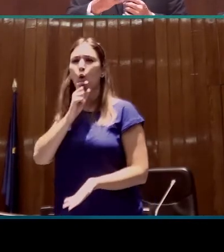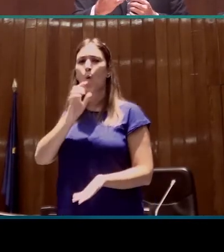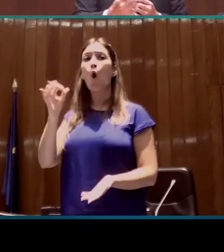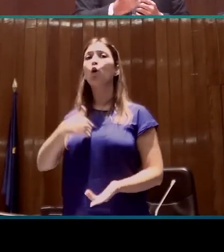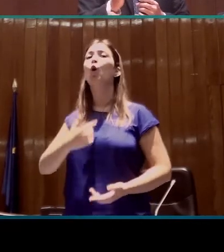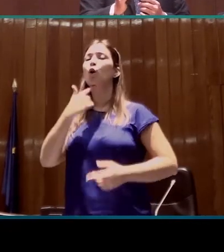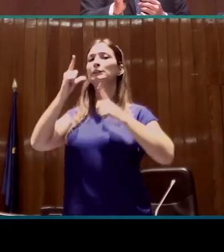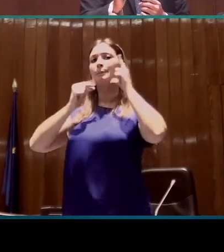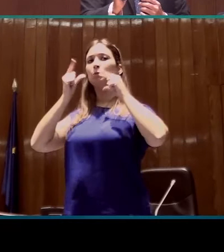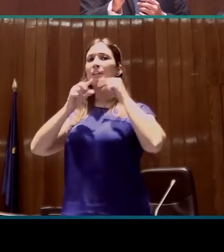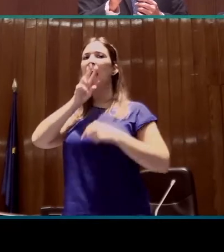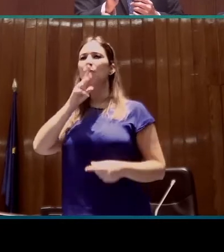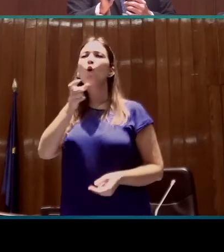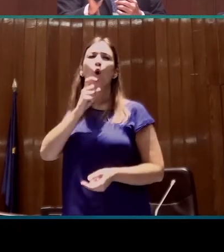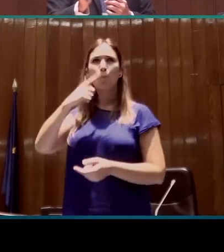ensamblamos, cómo